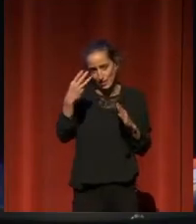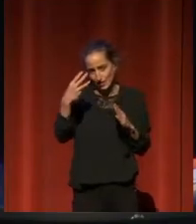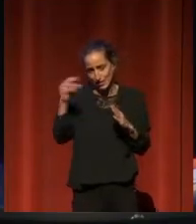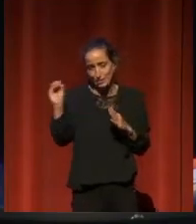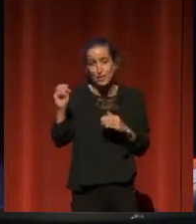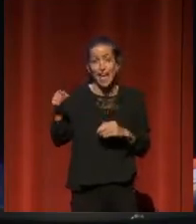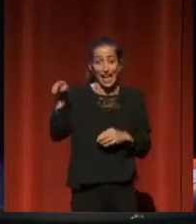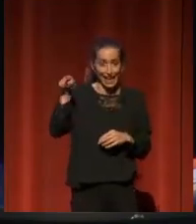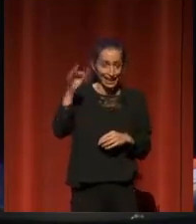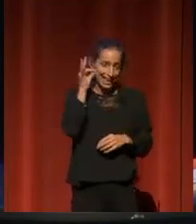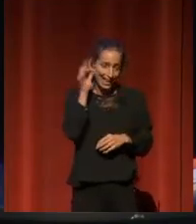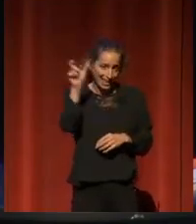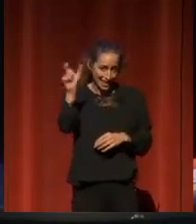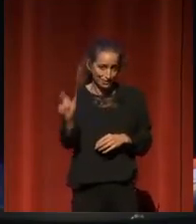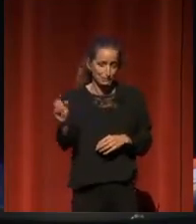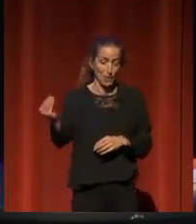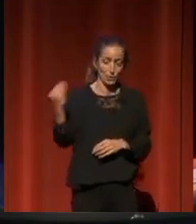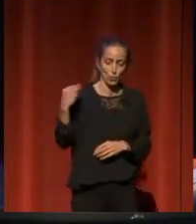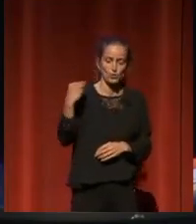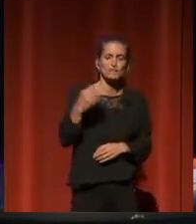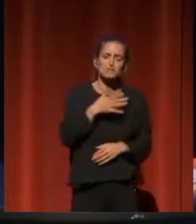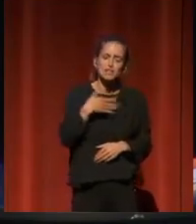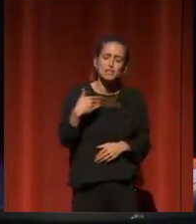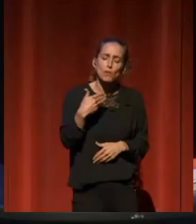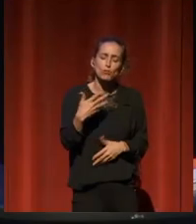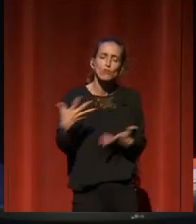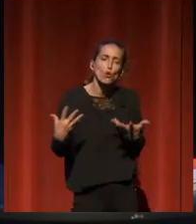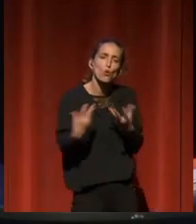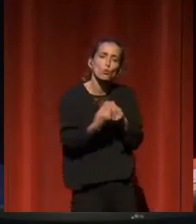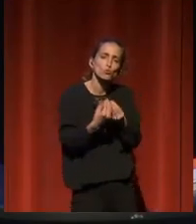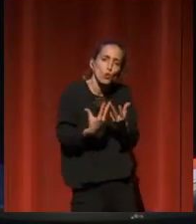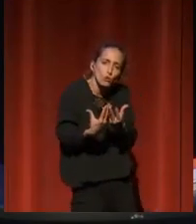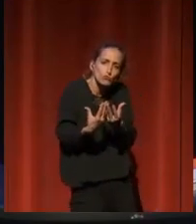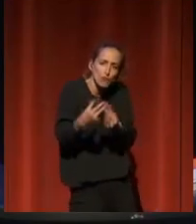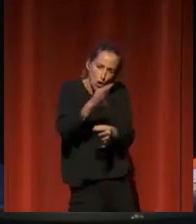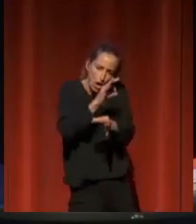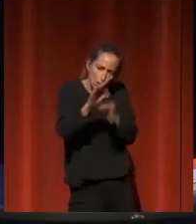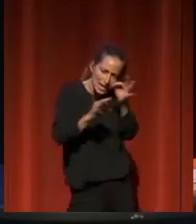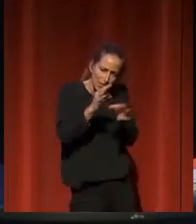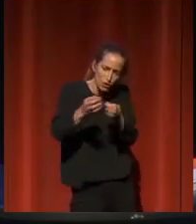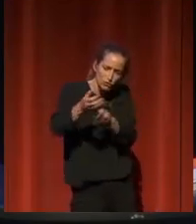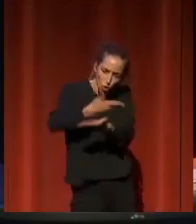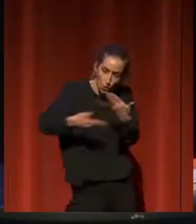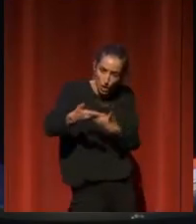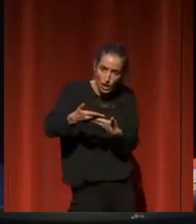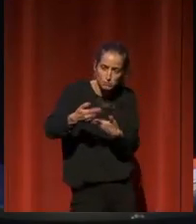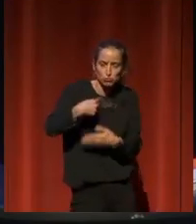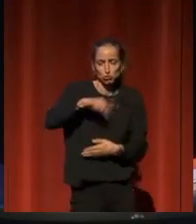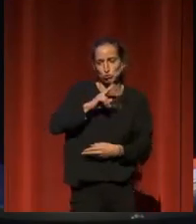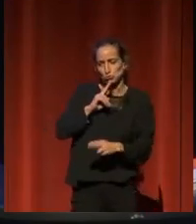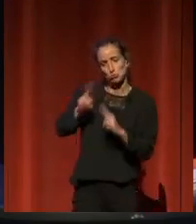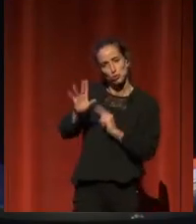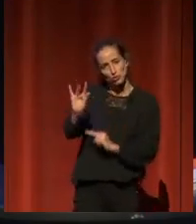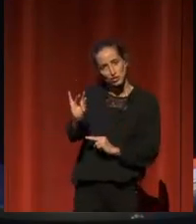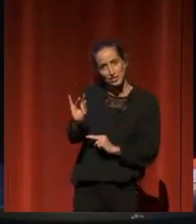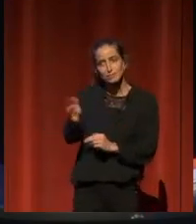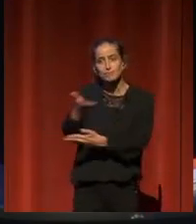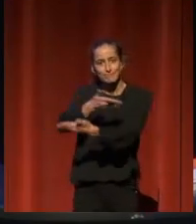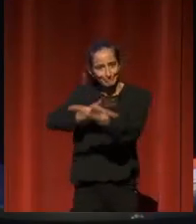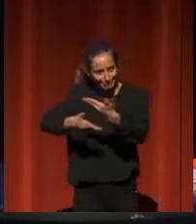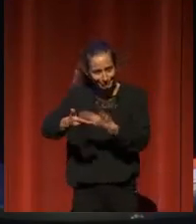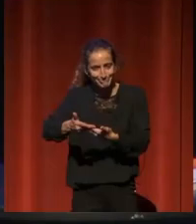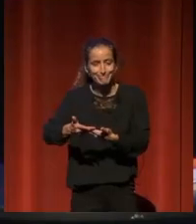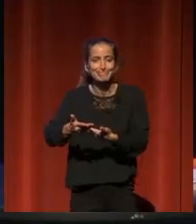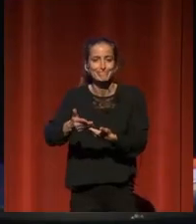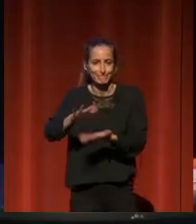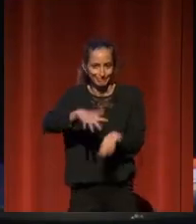conjunto con la con la organización y hemos dicho que sí ha sido muy buen hemos implementado